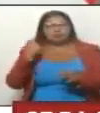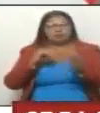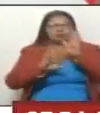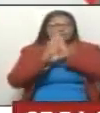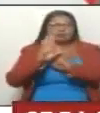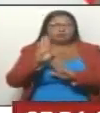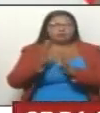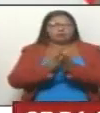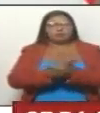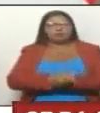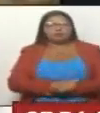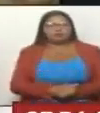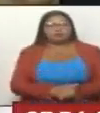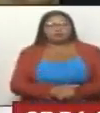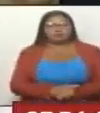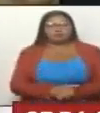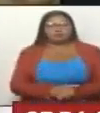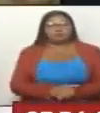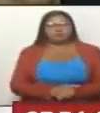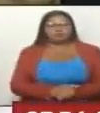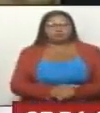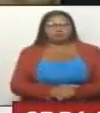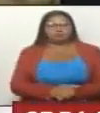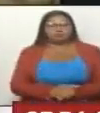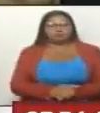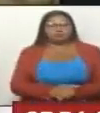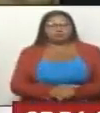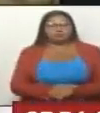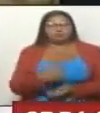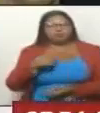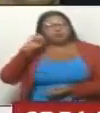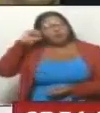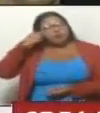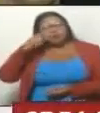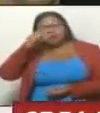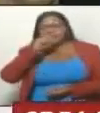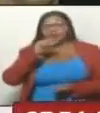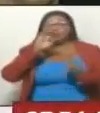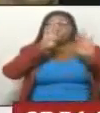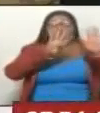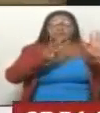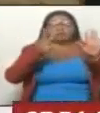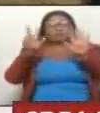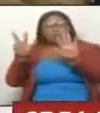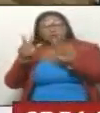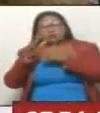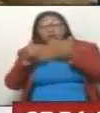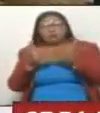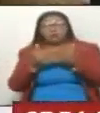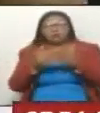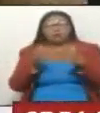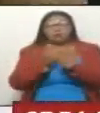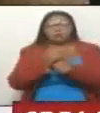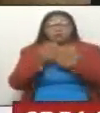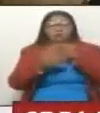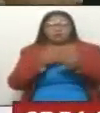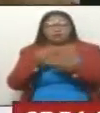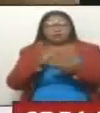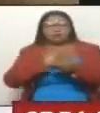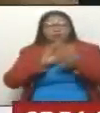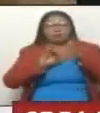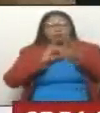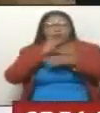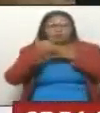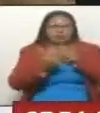desarrollar. Ahora, profesor, yo recuerdo cuando en el año 98 agarró cuerpo el proyecto o